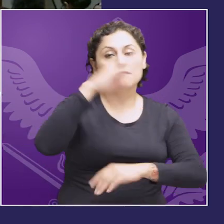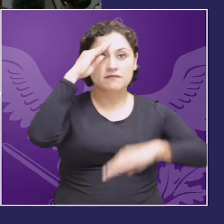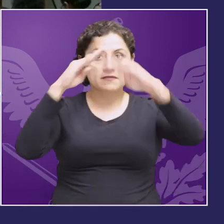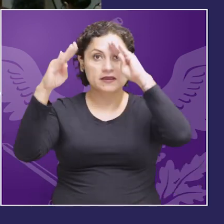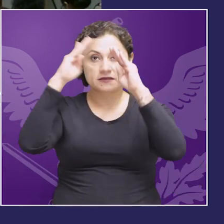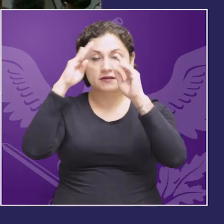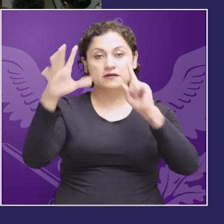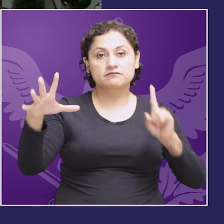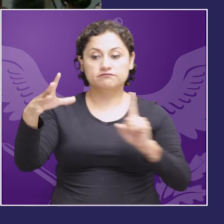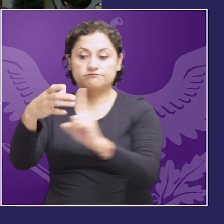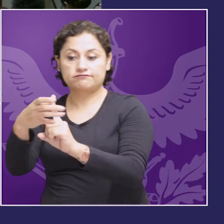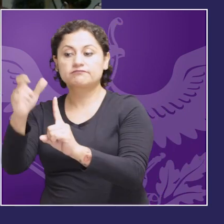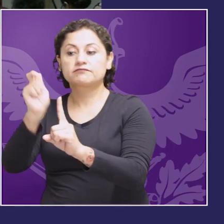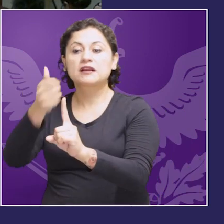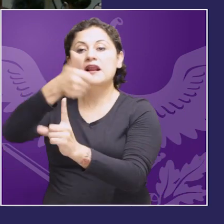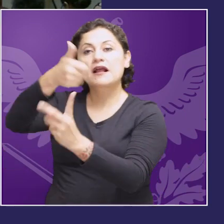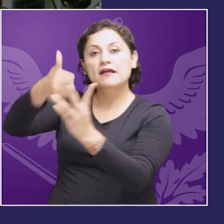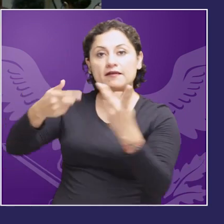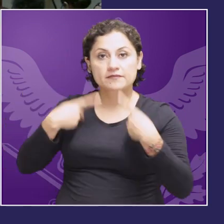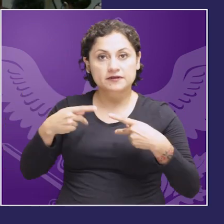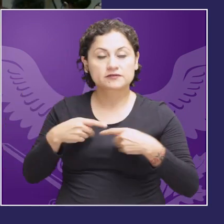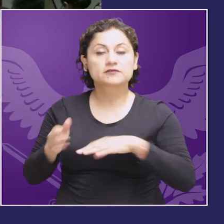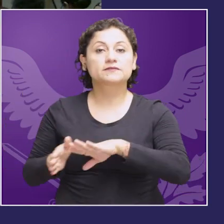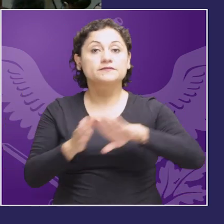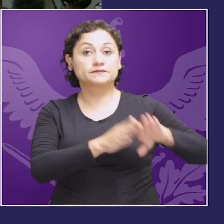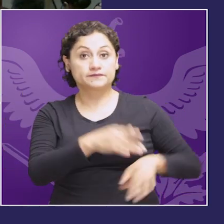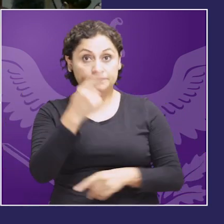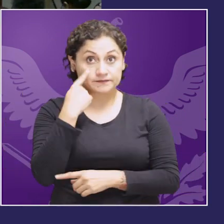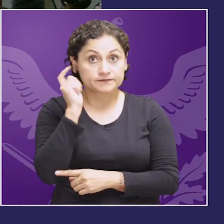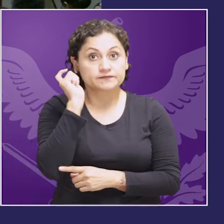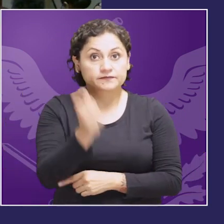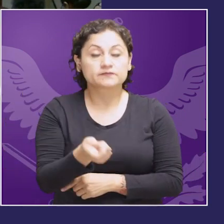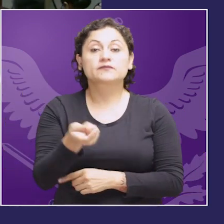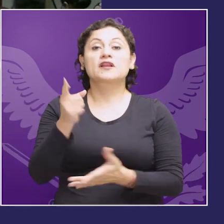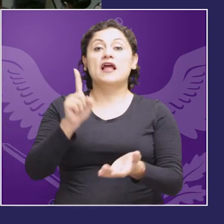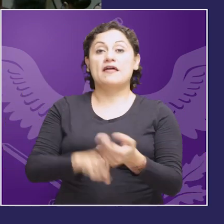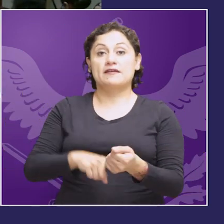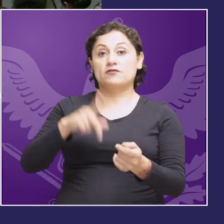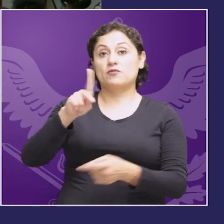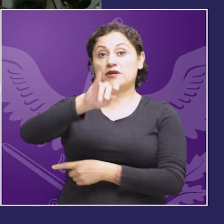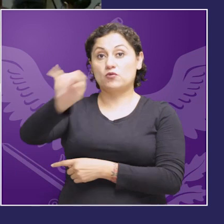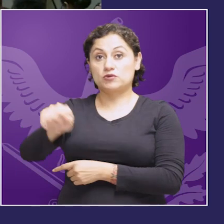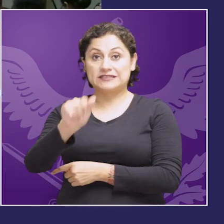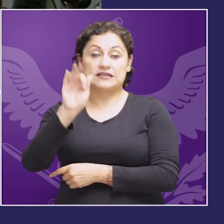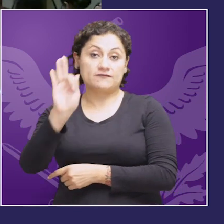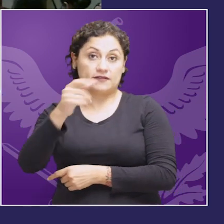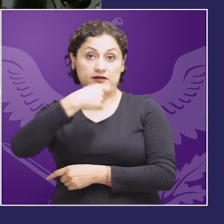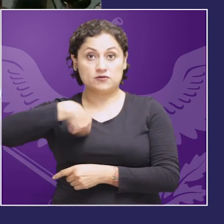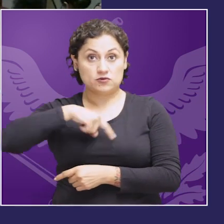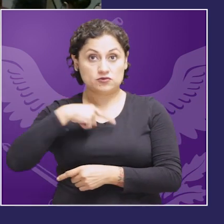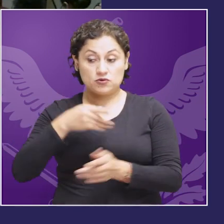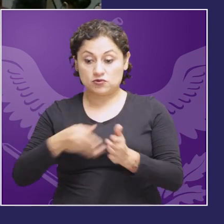este año hemos aprobado un protocolo de buena calidad y en su formulación, y lo comento como antecedente,